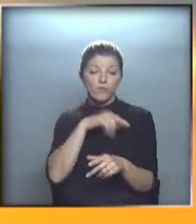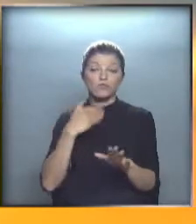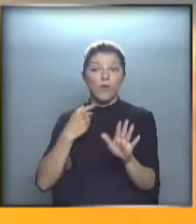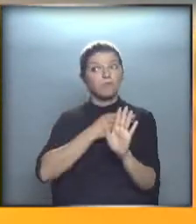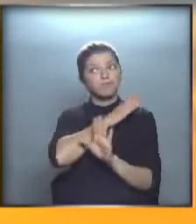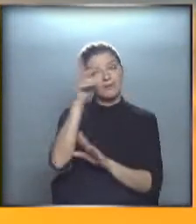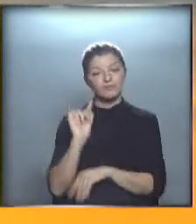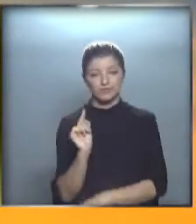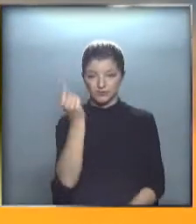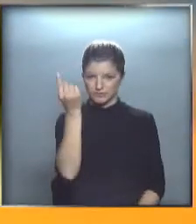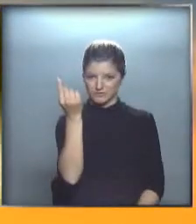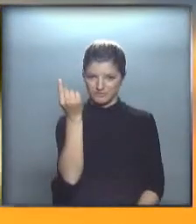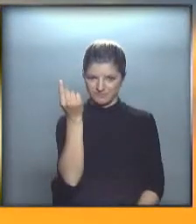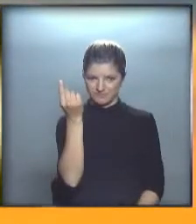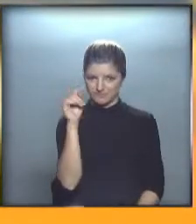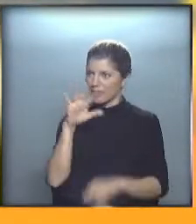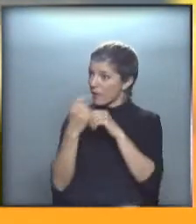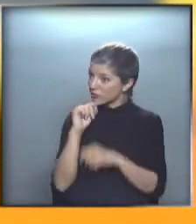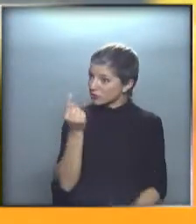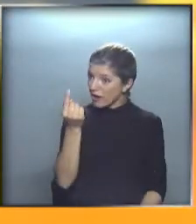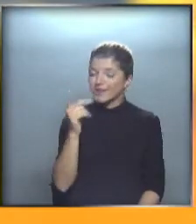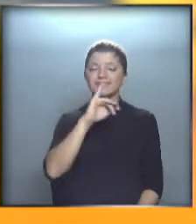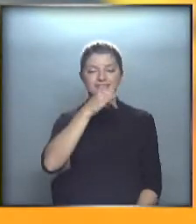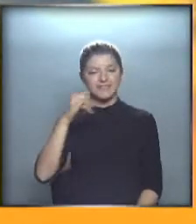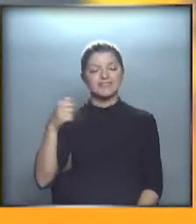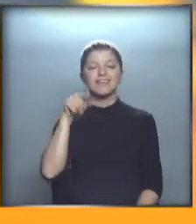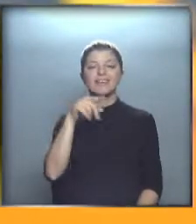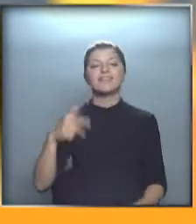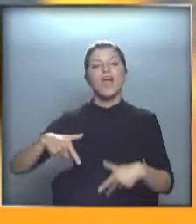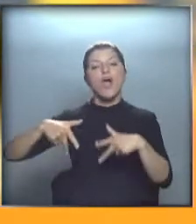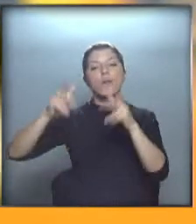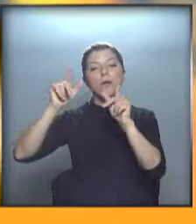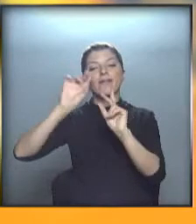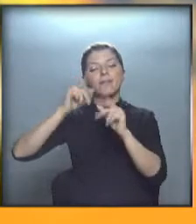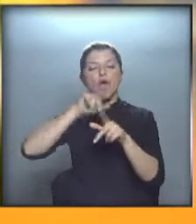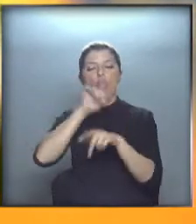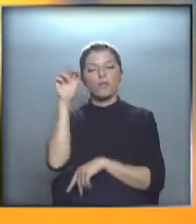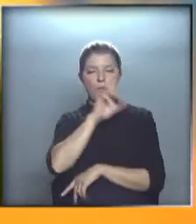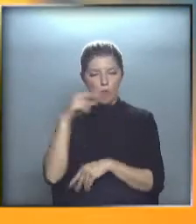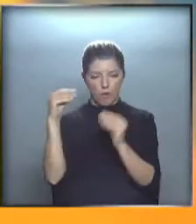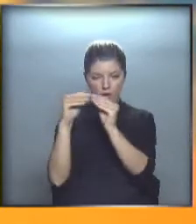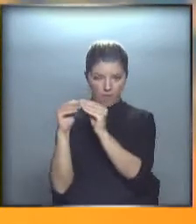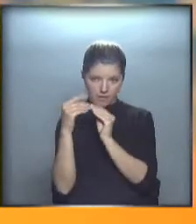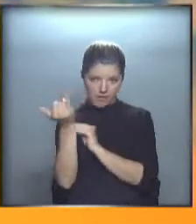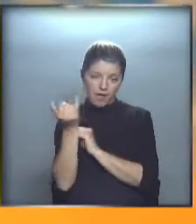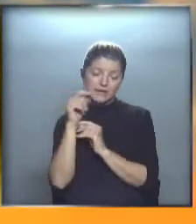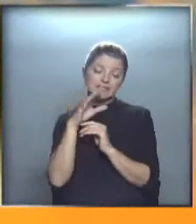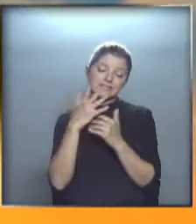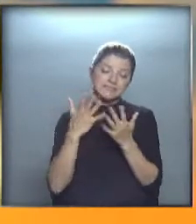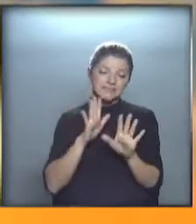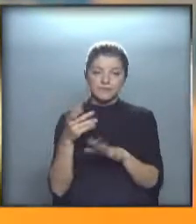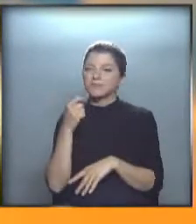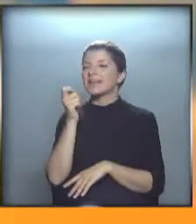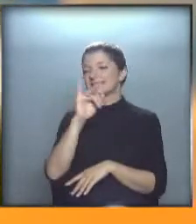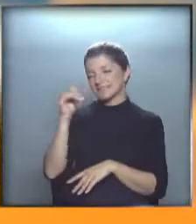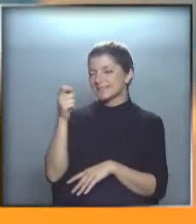vas a estar solita? Bueno, sí, en realidad es en una residencia donde hay otras chicas. Claro, pero eso me ayuda. Pero el arraigo,